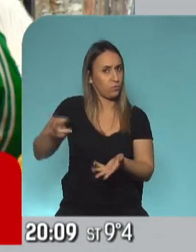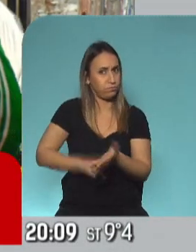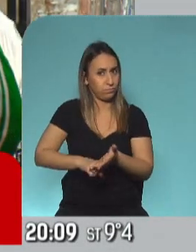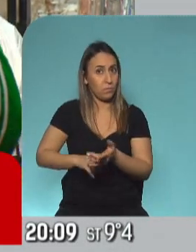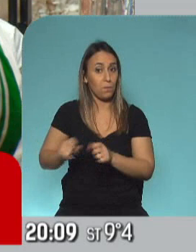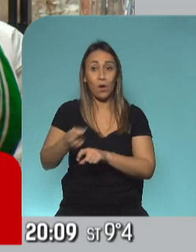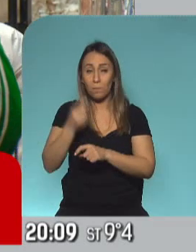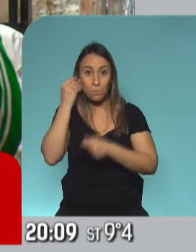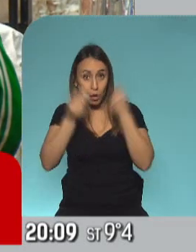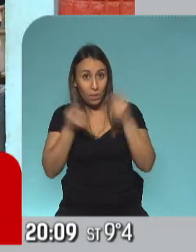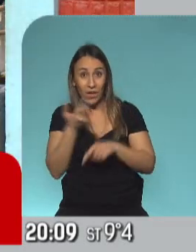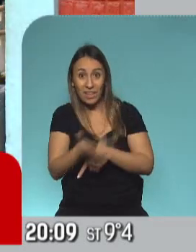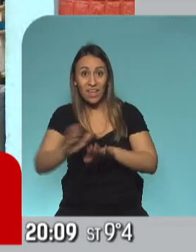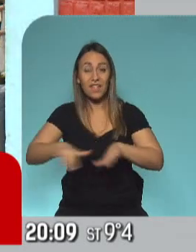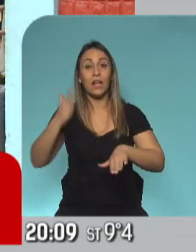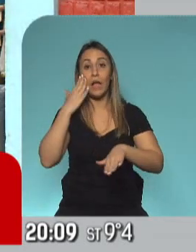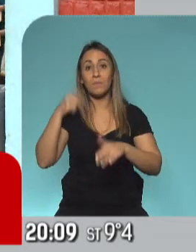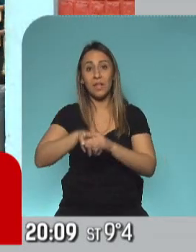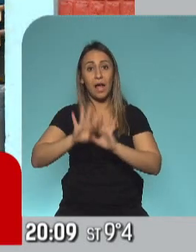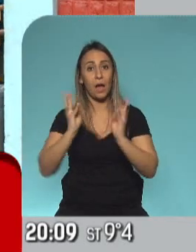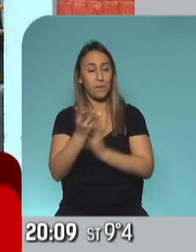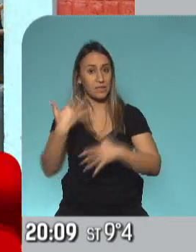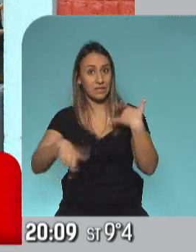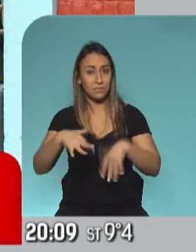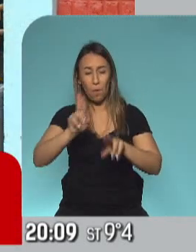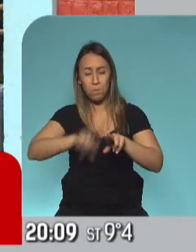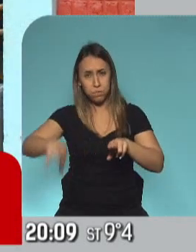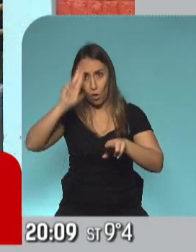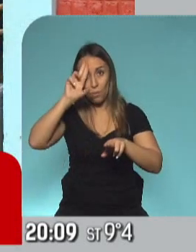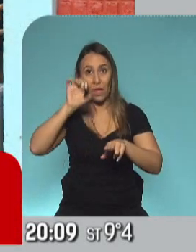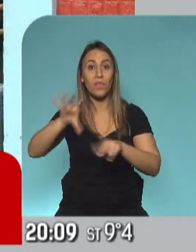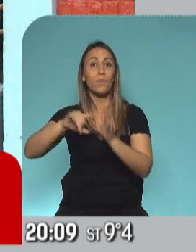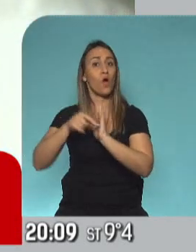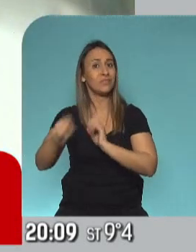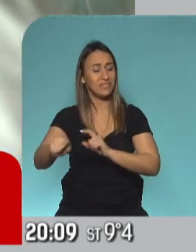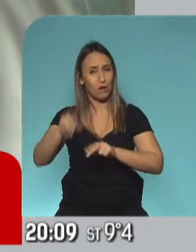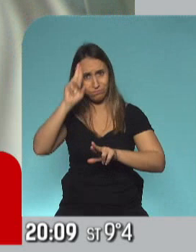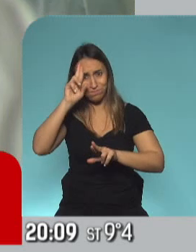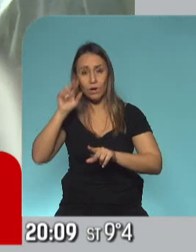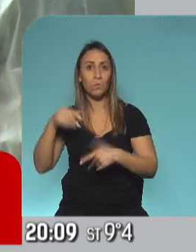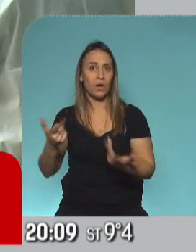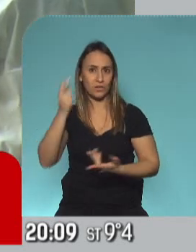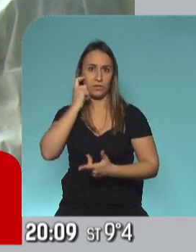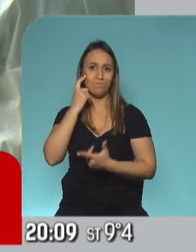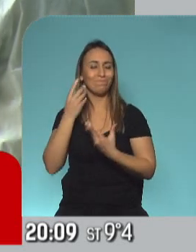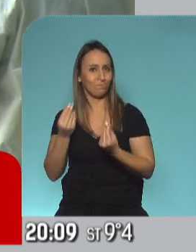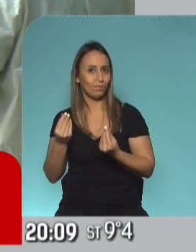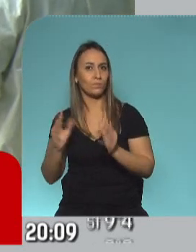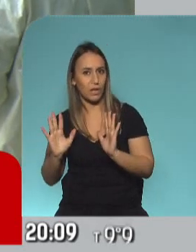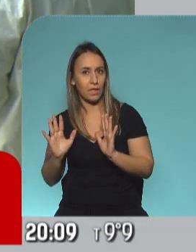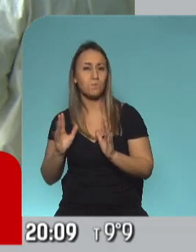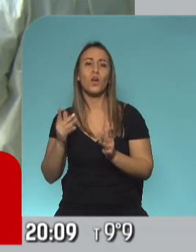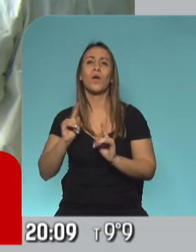la cantidad de camas de terapia intensiva que están usándose hoy en la provincia y por ese temor. Un temor que también existe en la ciudad, pero no con